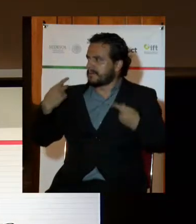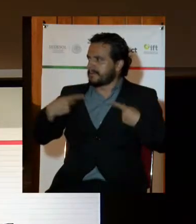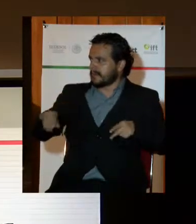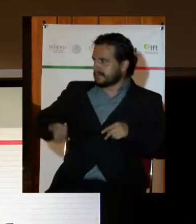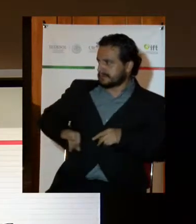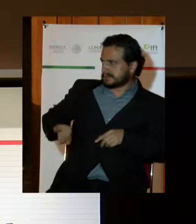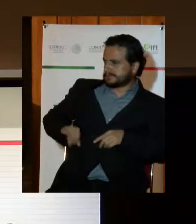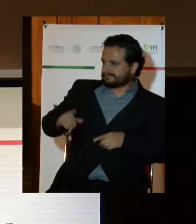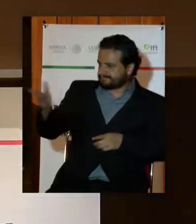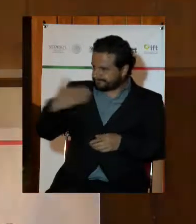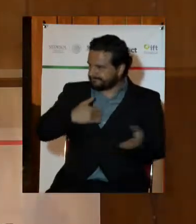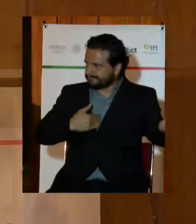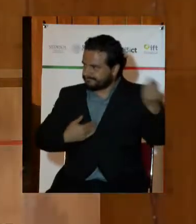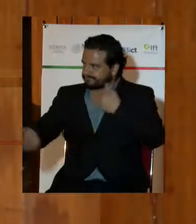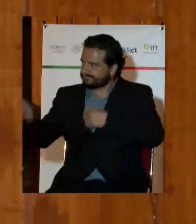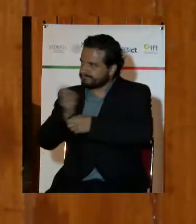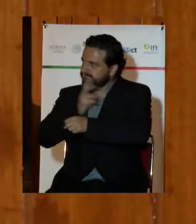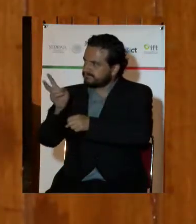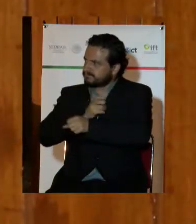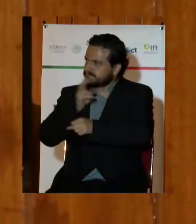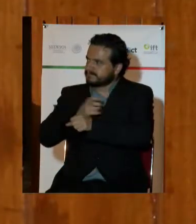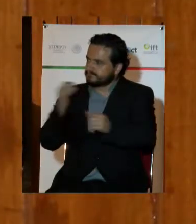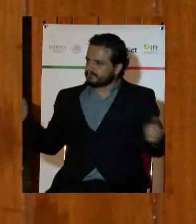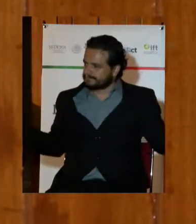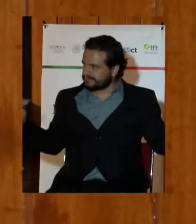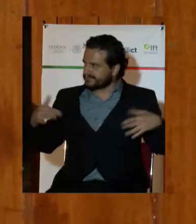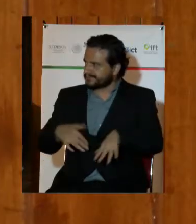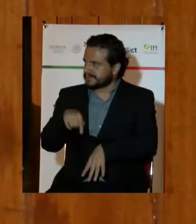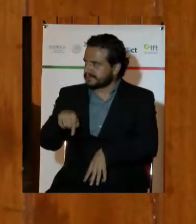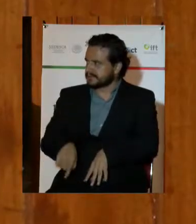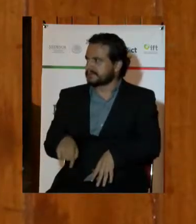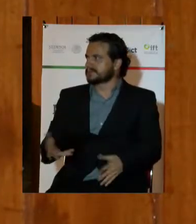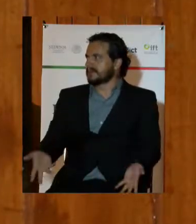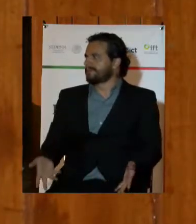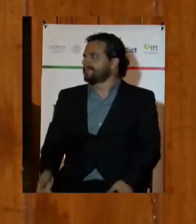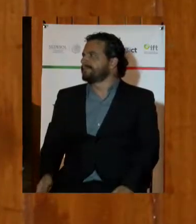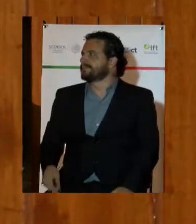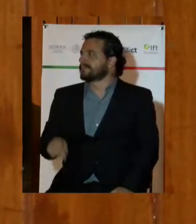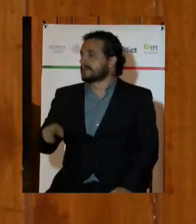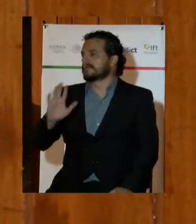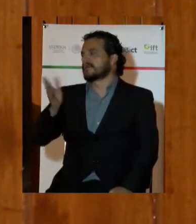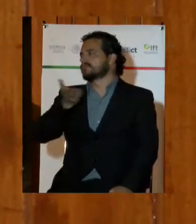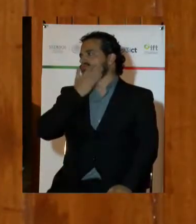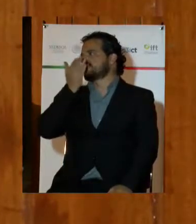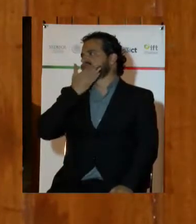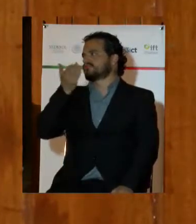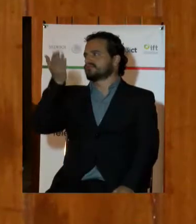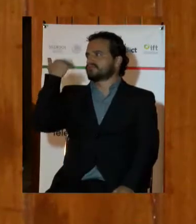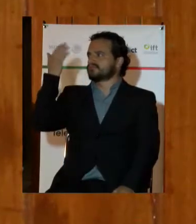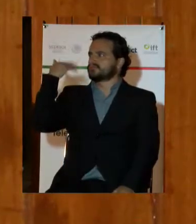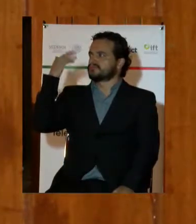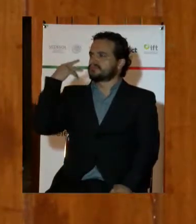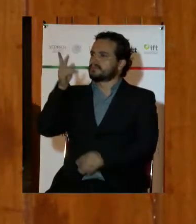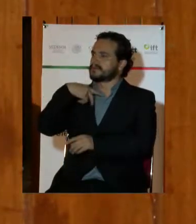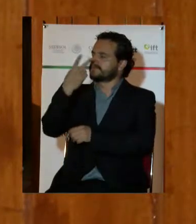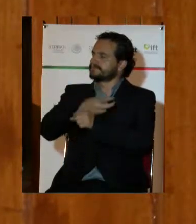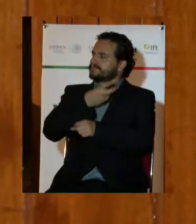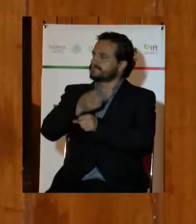importante que en una misma mesa o panel o discusión estén pues todas